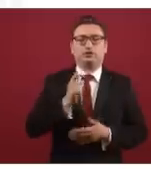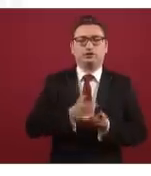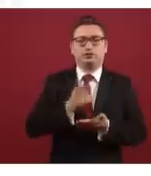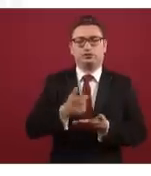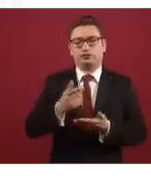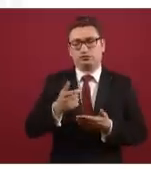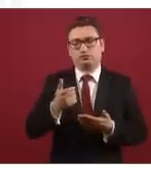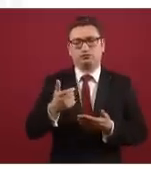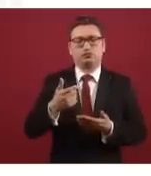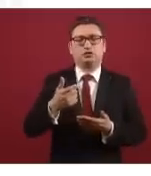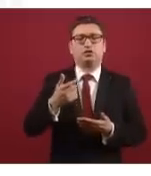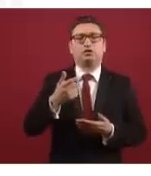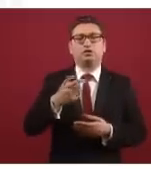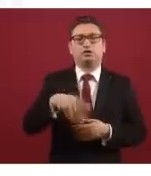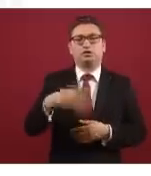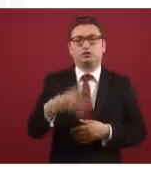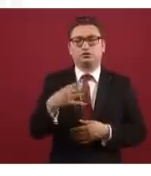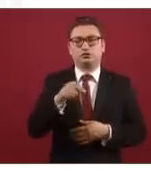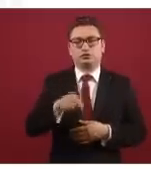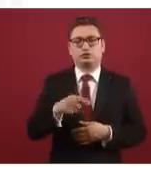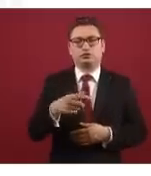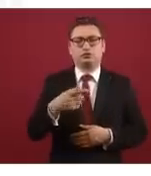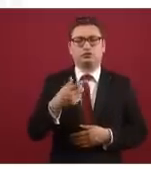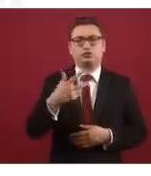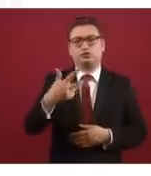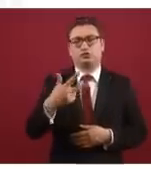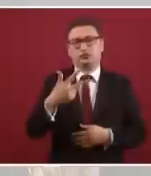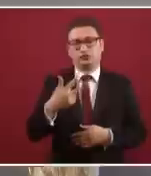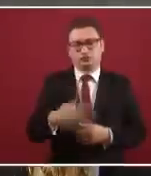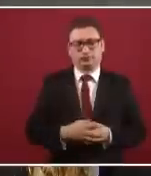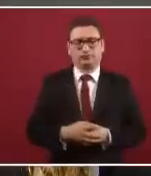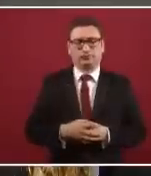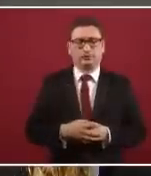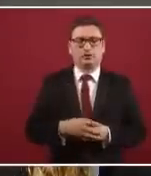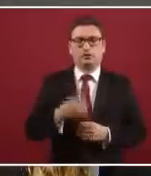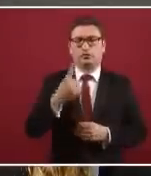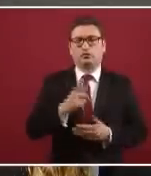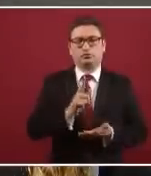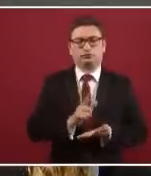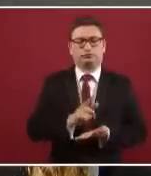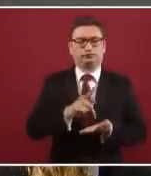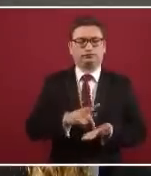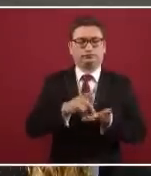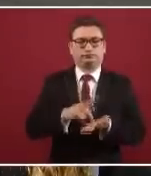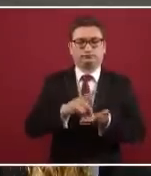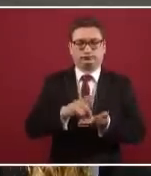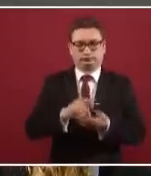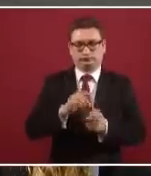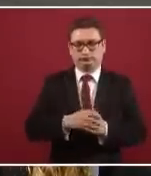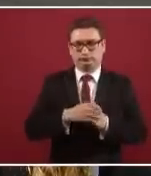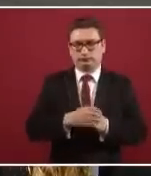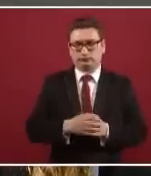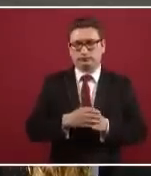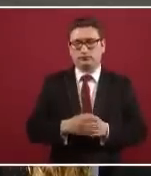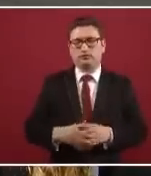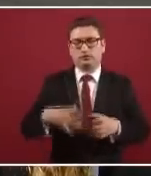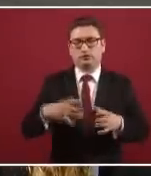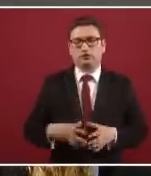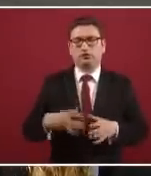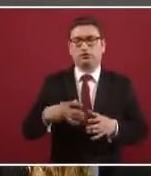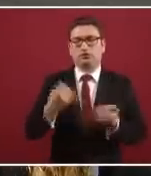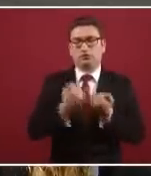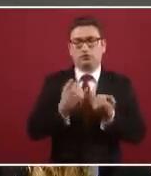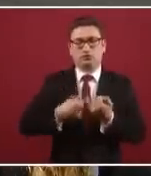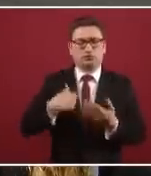y un precio al público de 14 pesos con 8 centavos por kilo. Y en el caso de la verificación de la